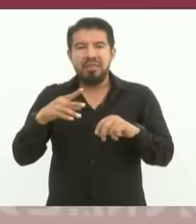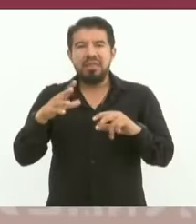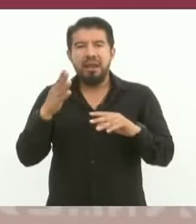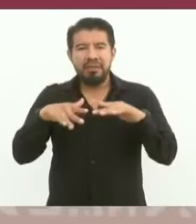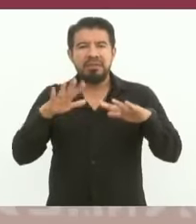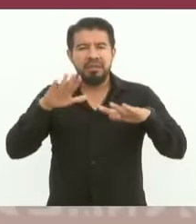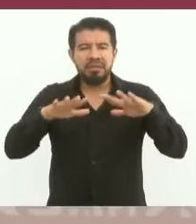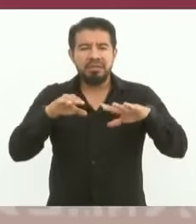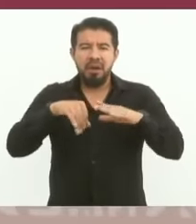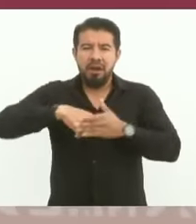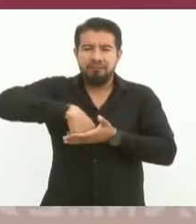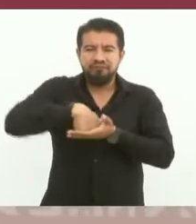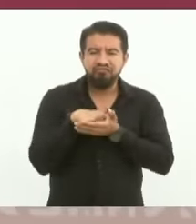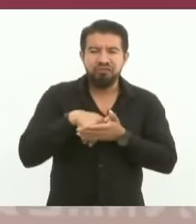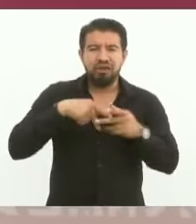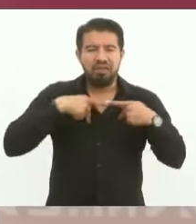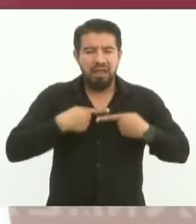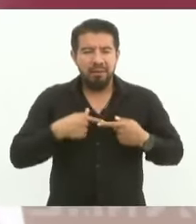la mula.